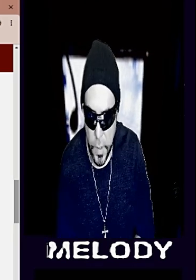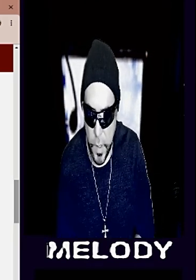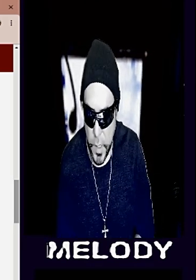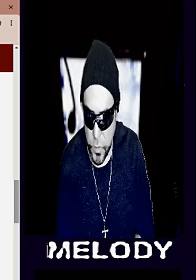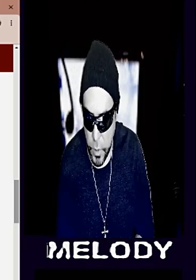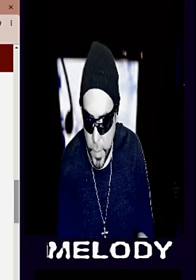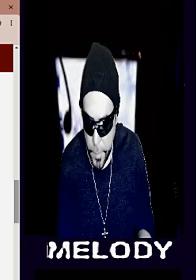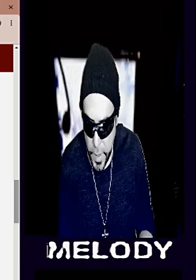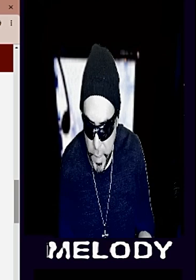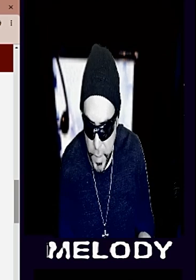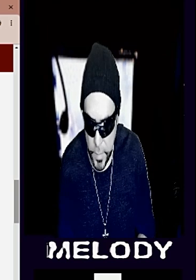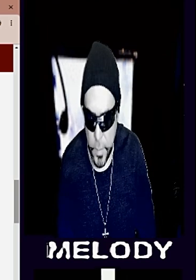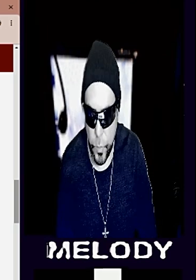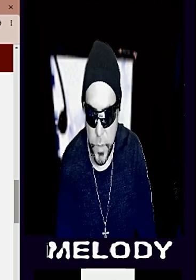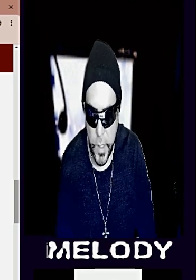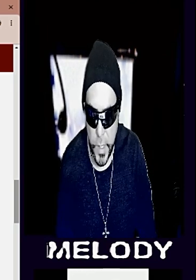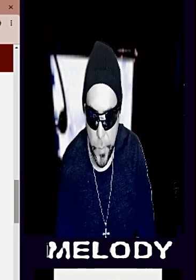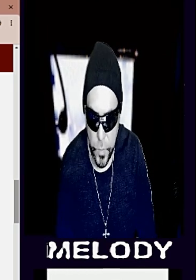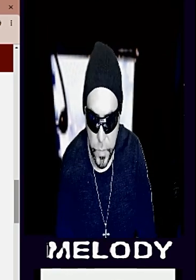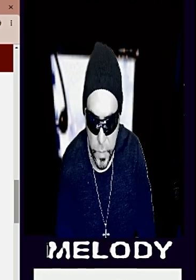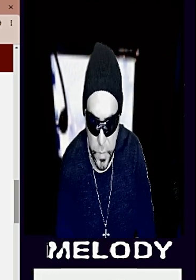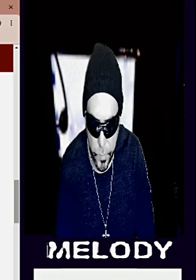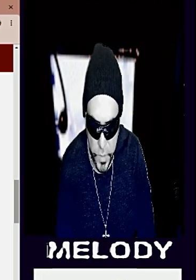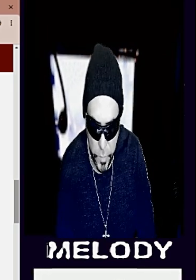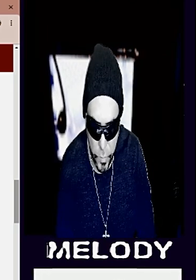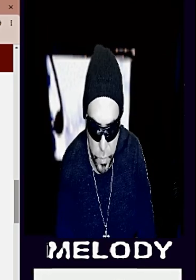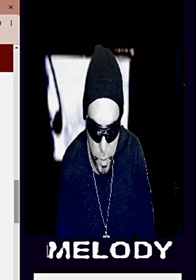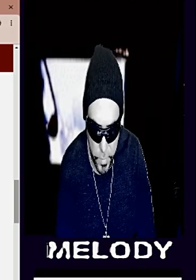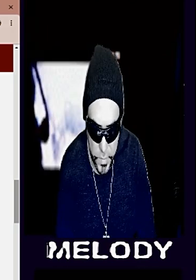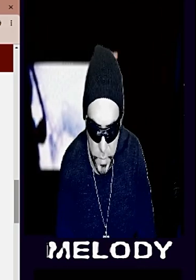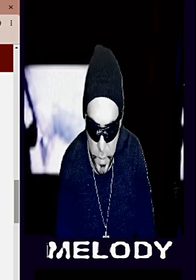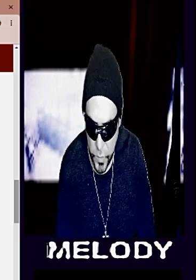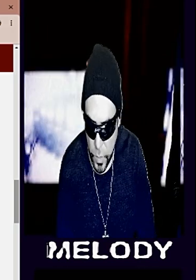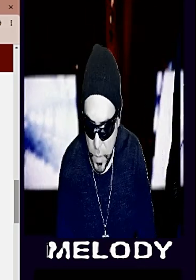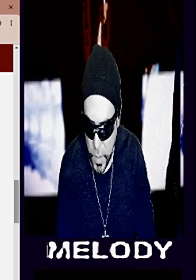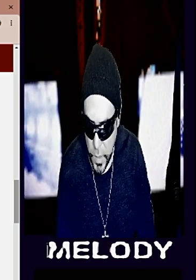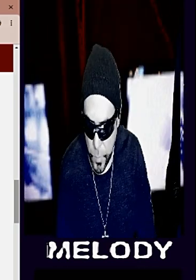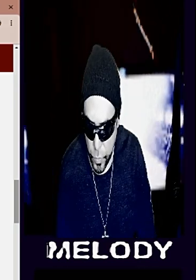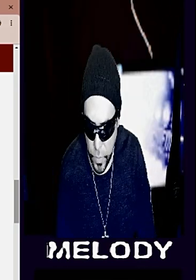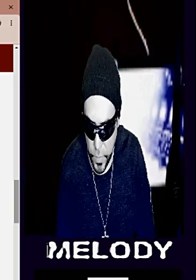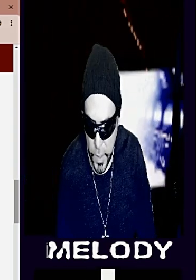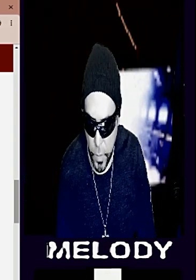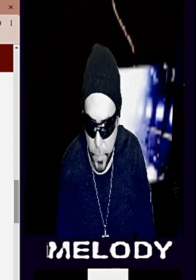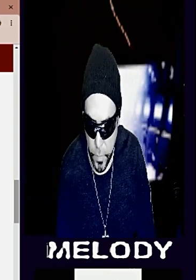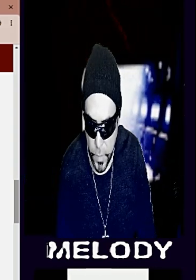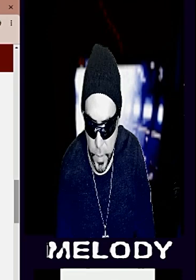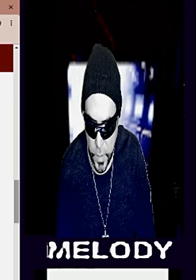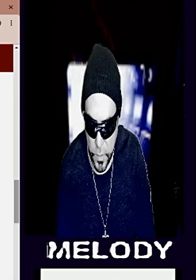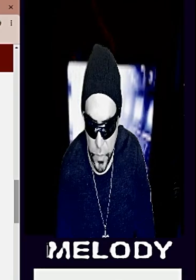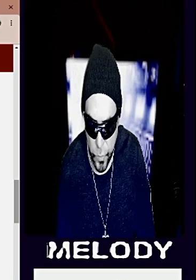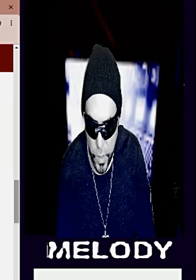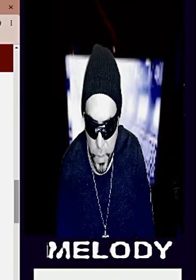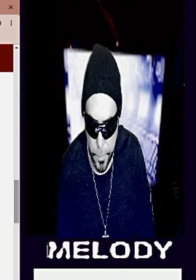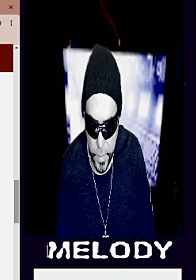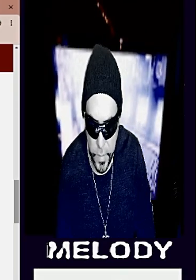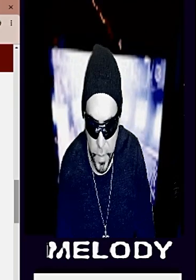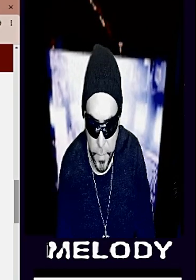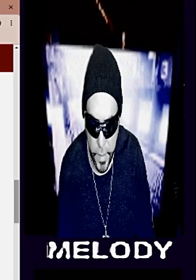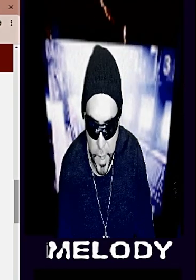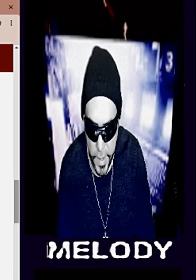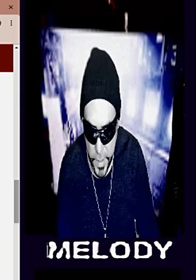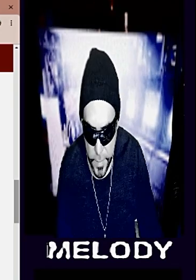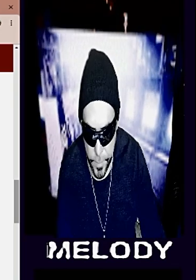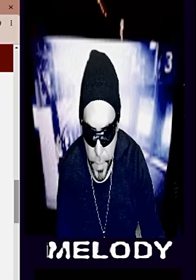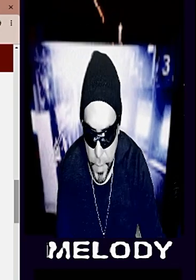construcciones. Es una obra magna, no exageramos si decimos que no hay una obra así en la actualidad en el mundo, declaró AMLO, y inicio de su rueda de